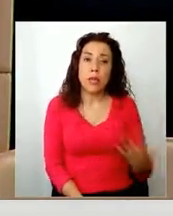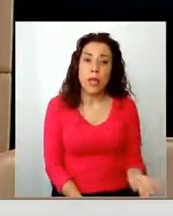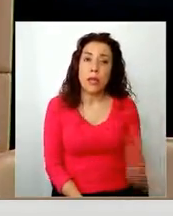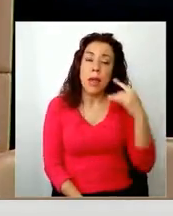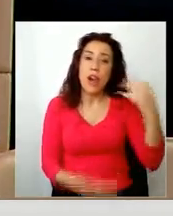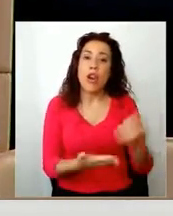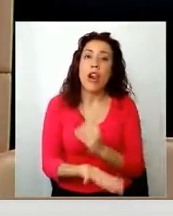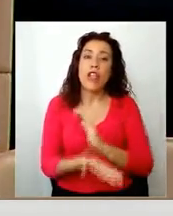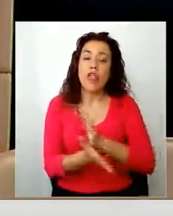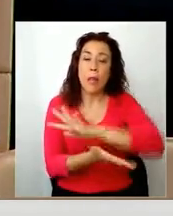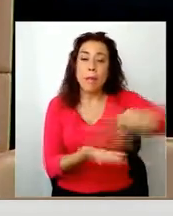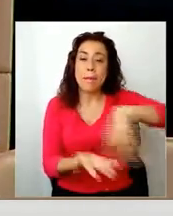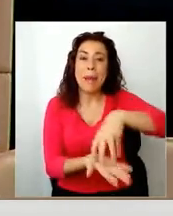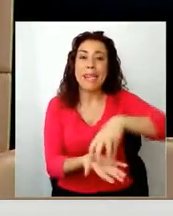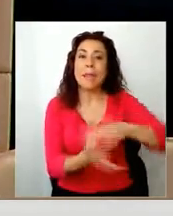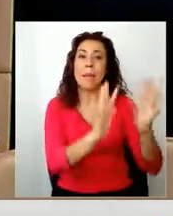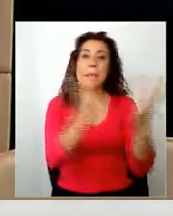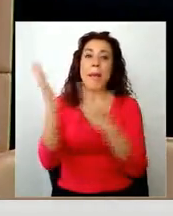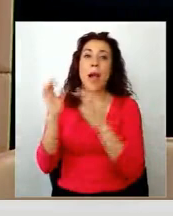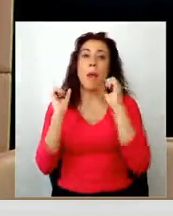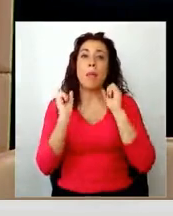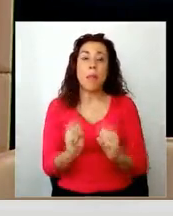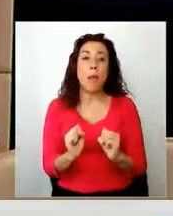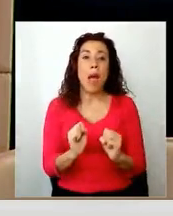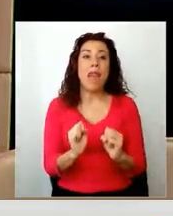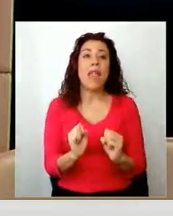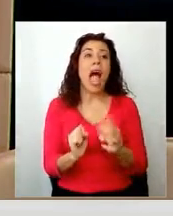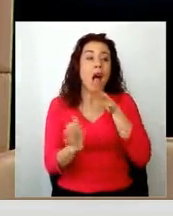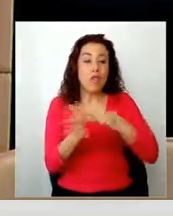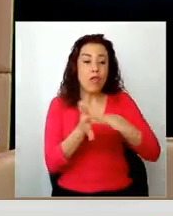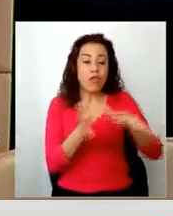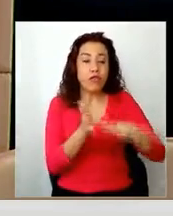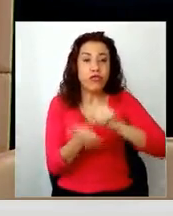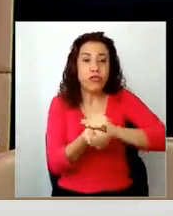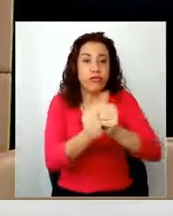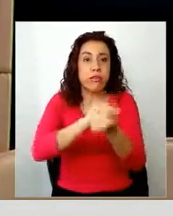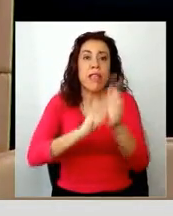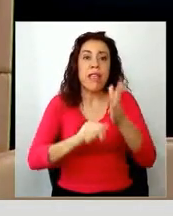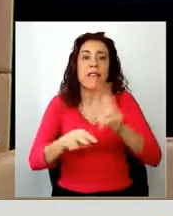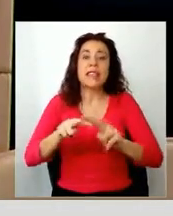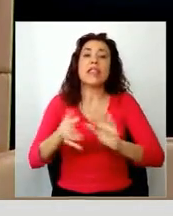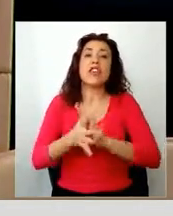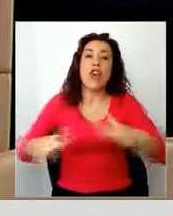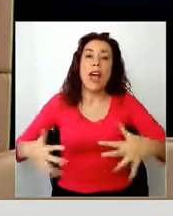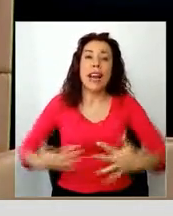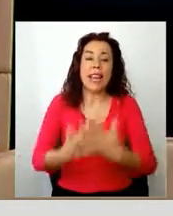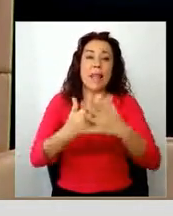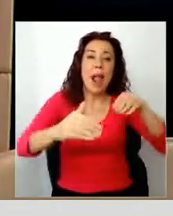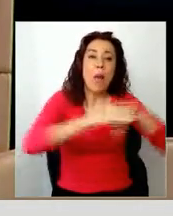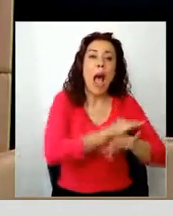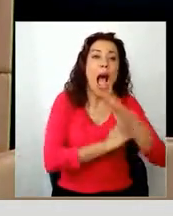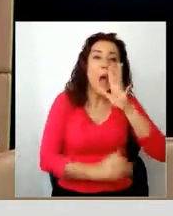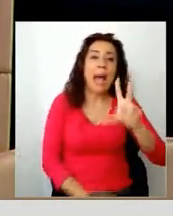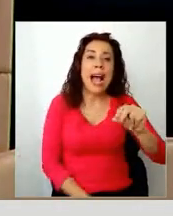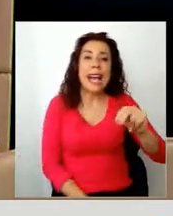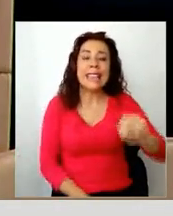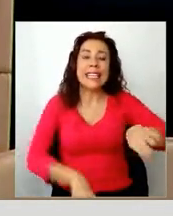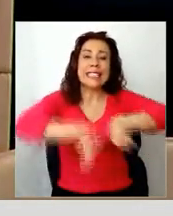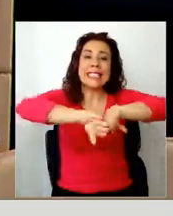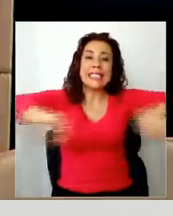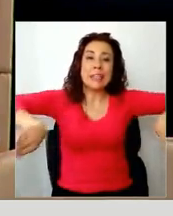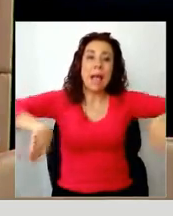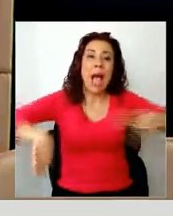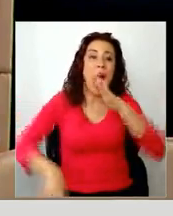y parques de chile se rieguen con aguas tratadas tenemos que construir toda una red de recolección de aguas grises y separarlas de las aguas negras